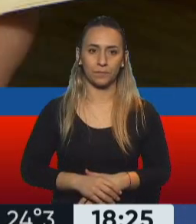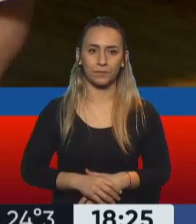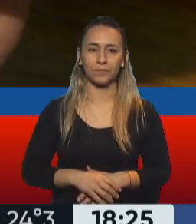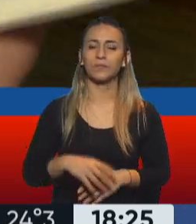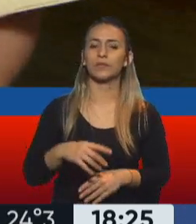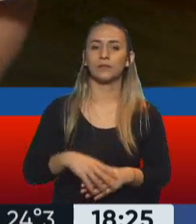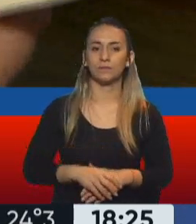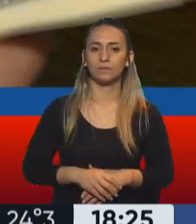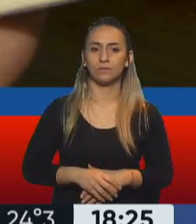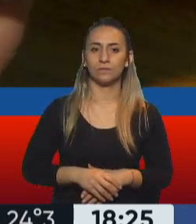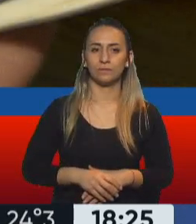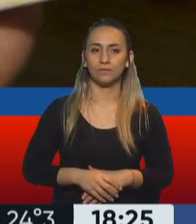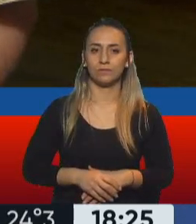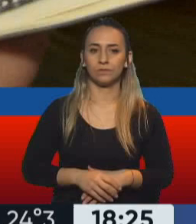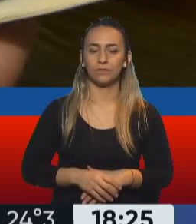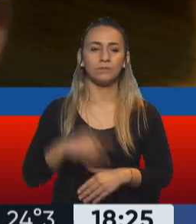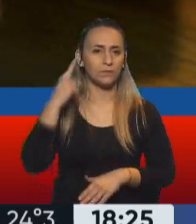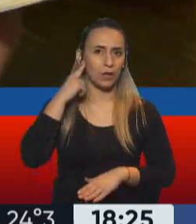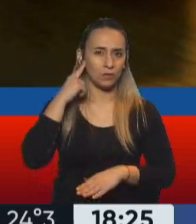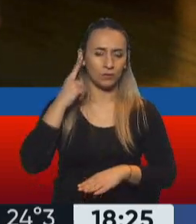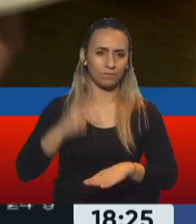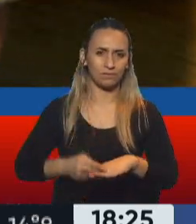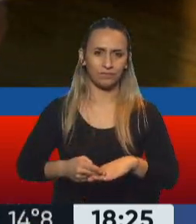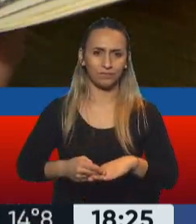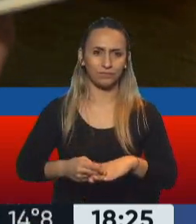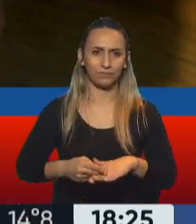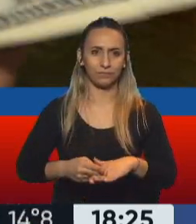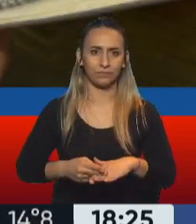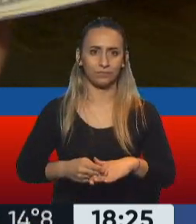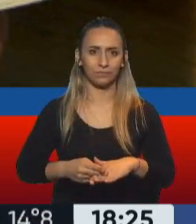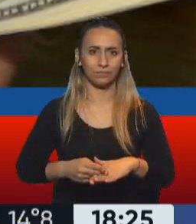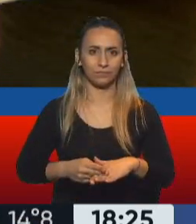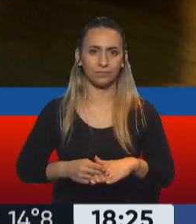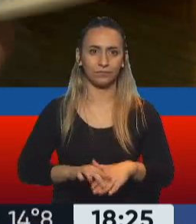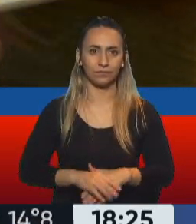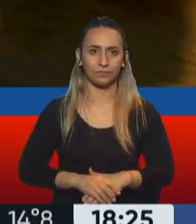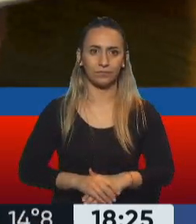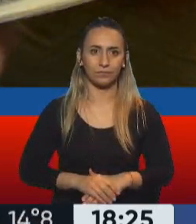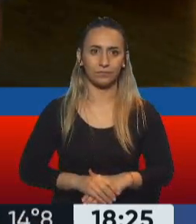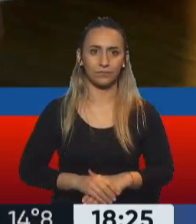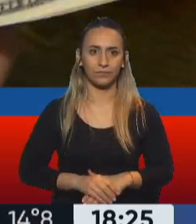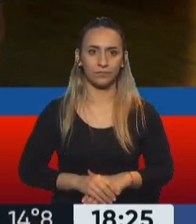tipo de cambio sea más competitivo. Tenemos una situación comercial más favorable.